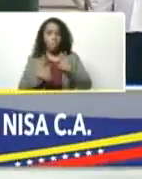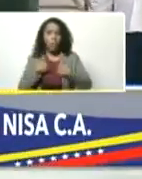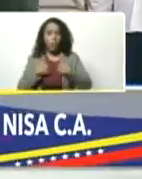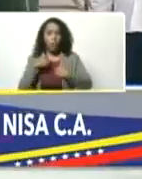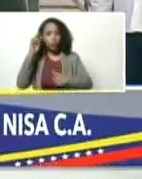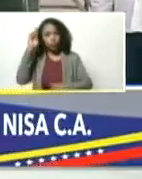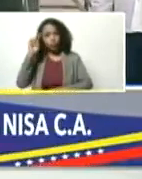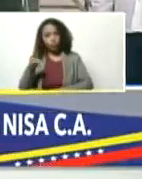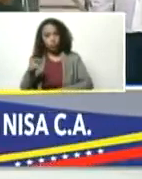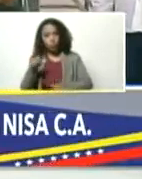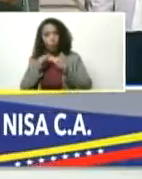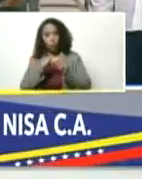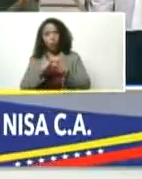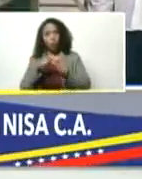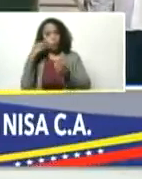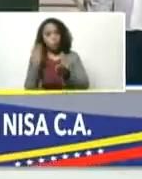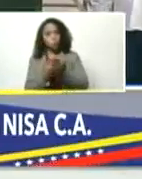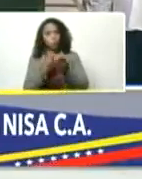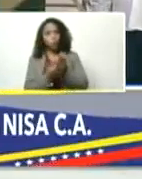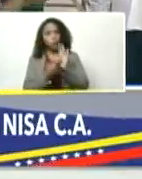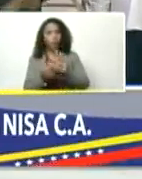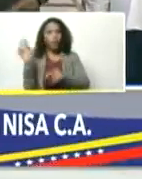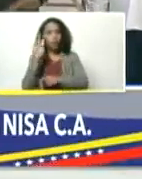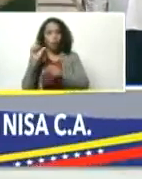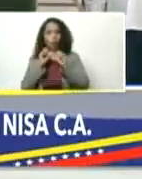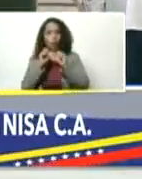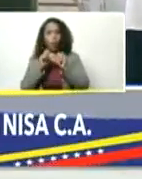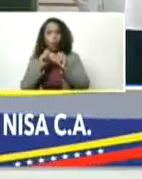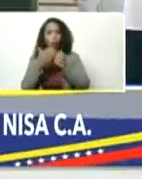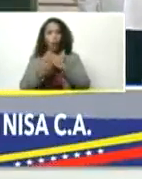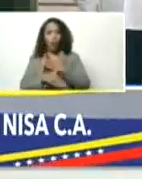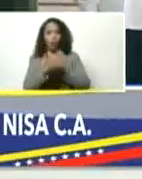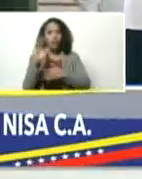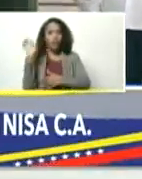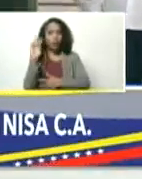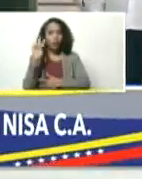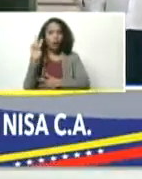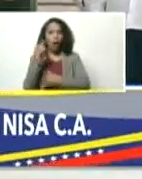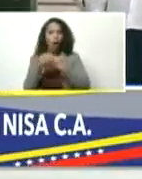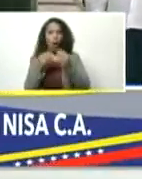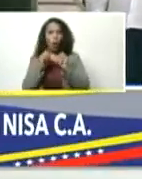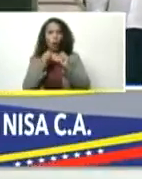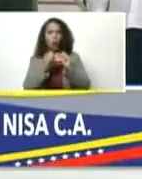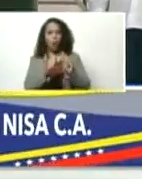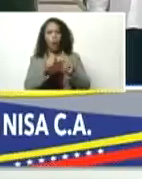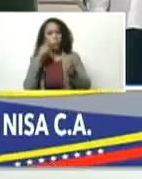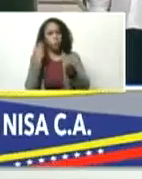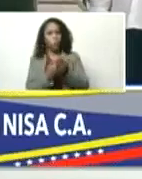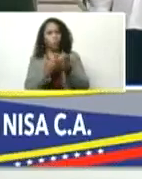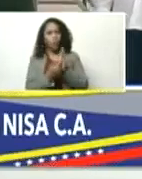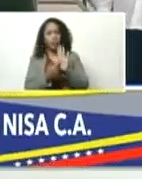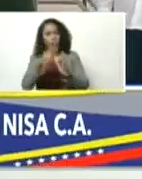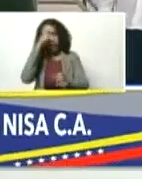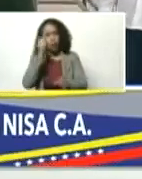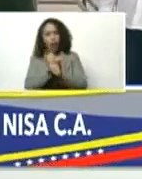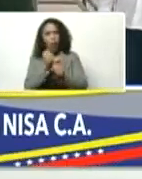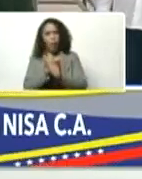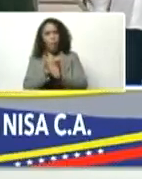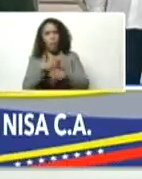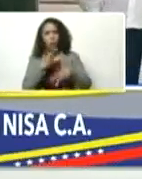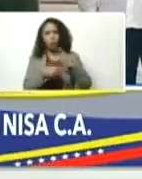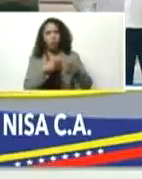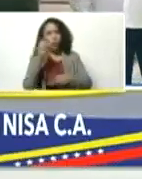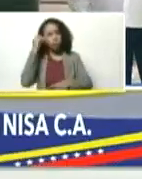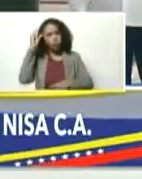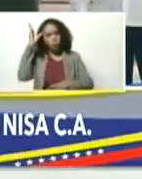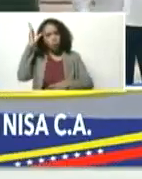miércoles sigue mostrándole a Venezuela que seguiremos adelante, que Venezuela tiene cómo seguir mostrando con el trabajo y la producción